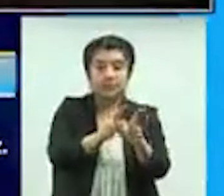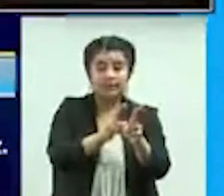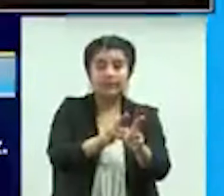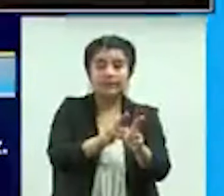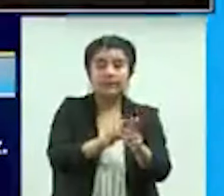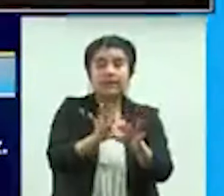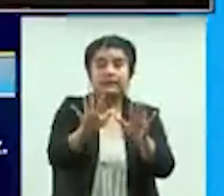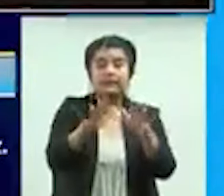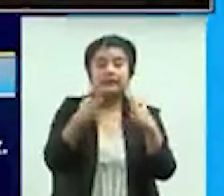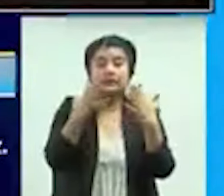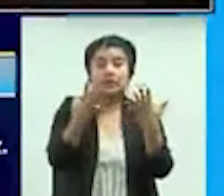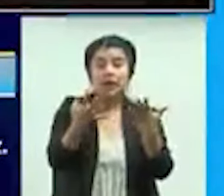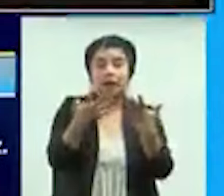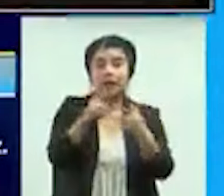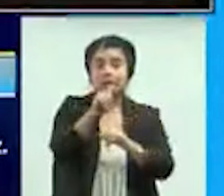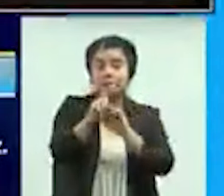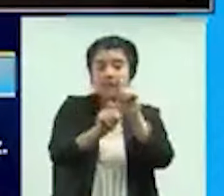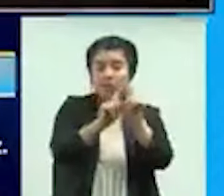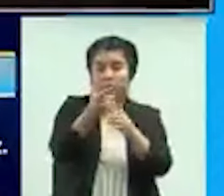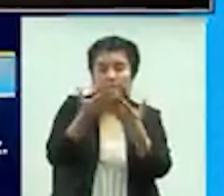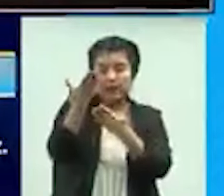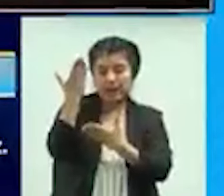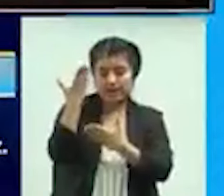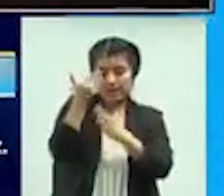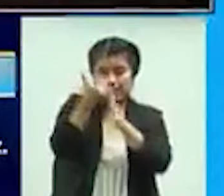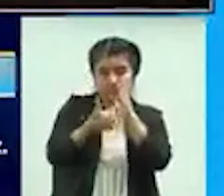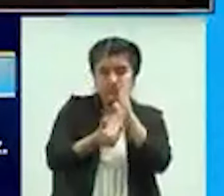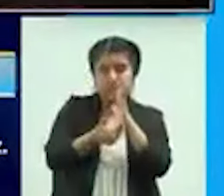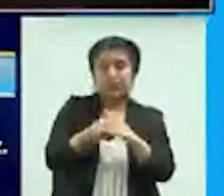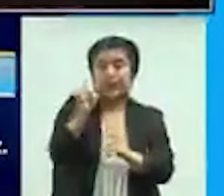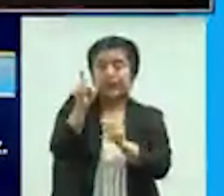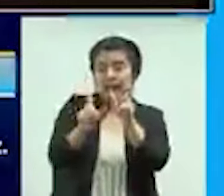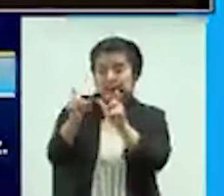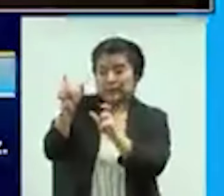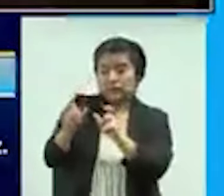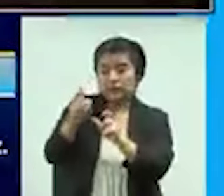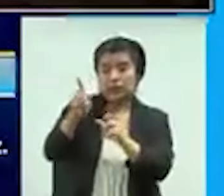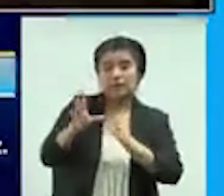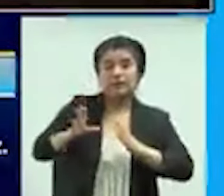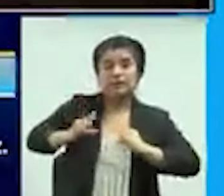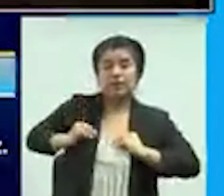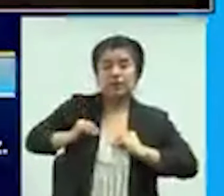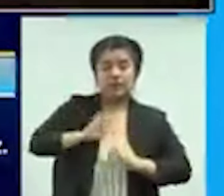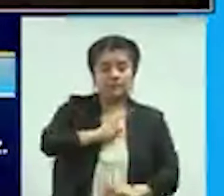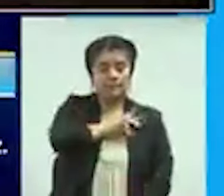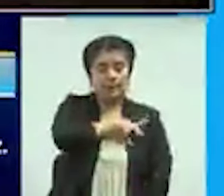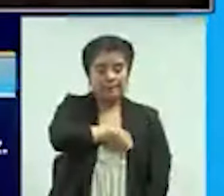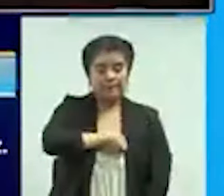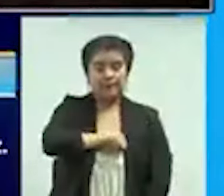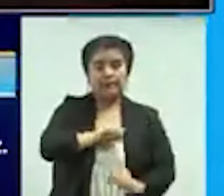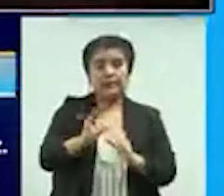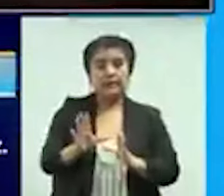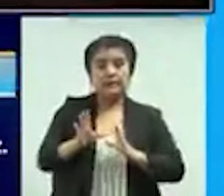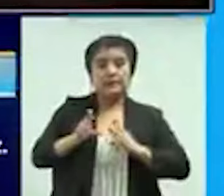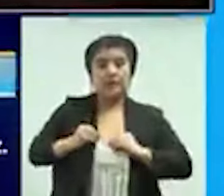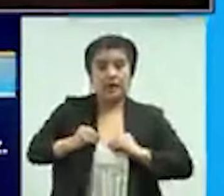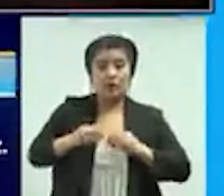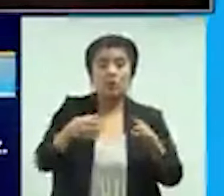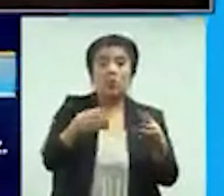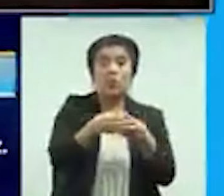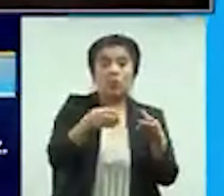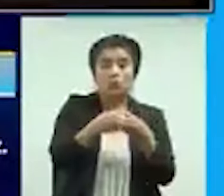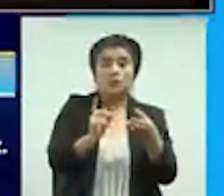las 19 preguntas anteriores, en caso de haber aceptado que Palestina sea admitida como un